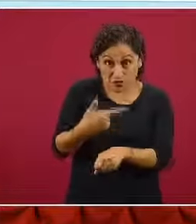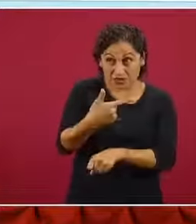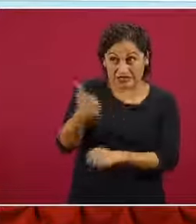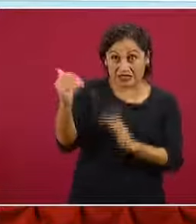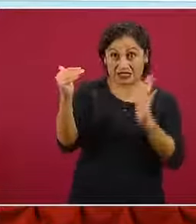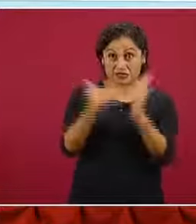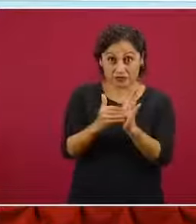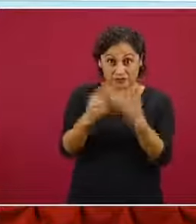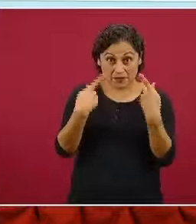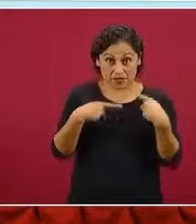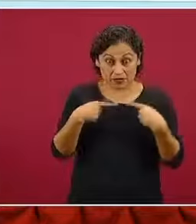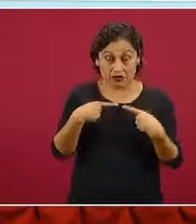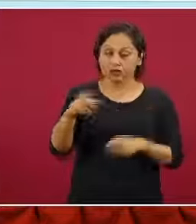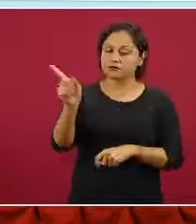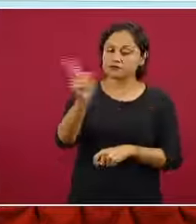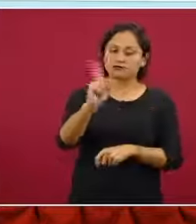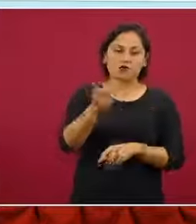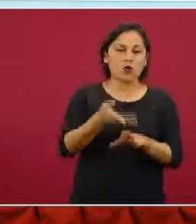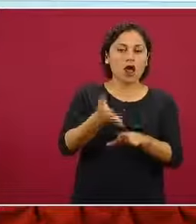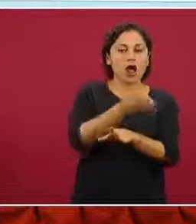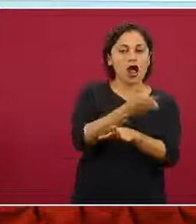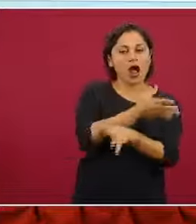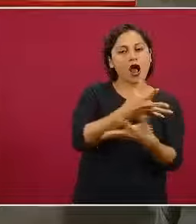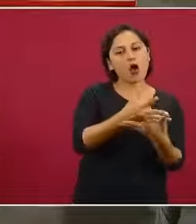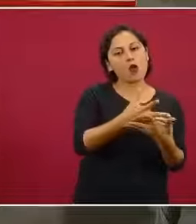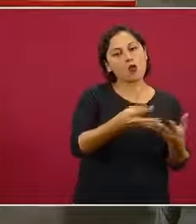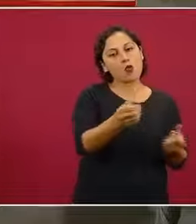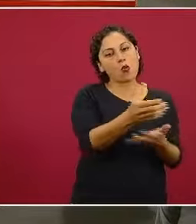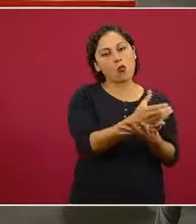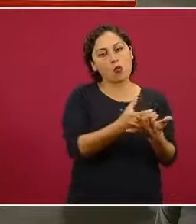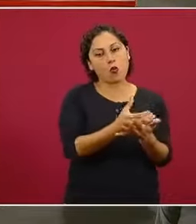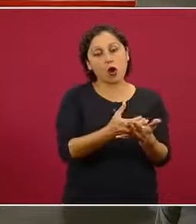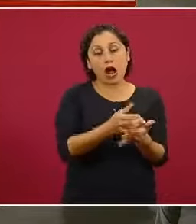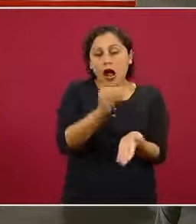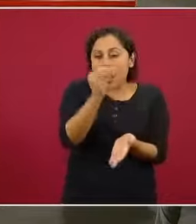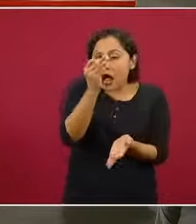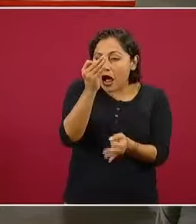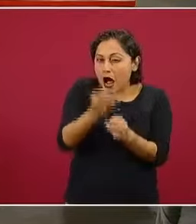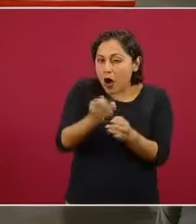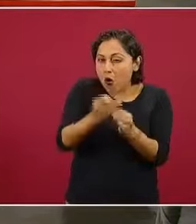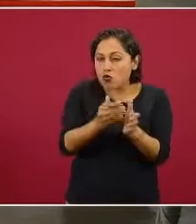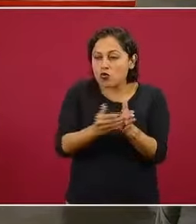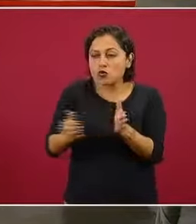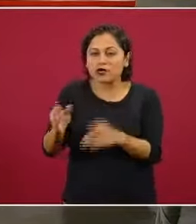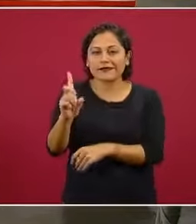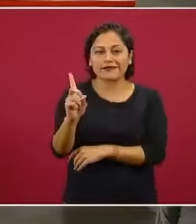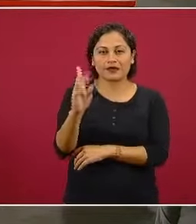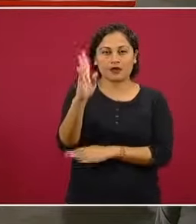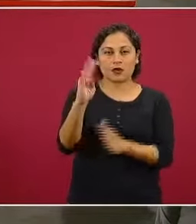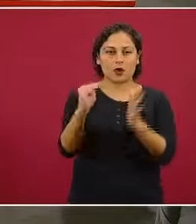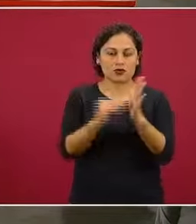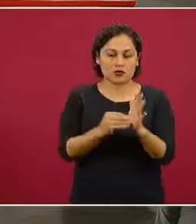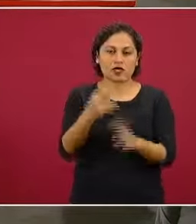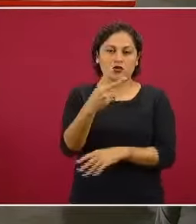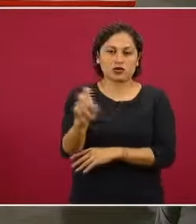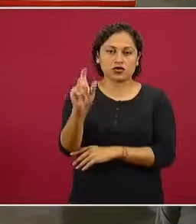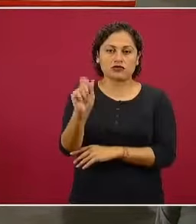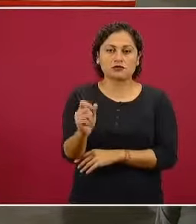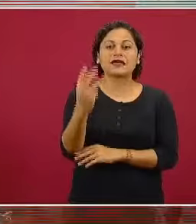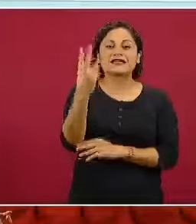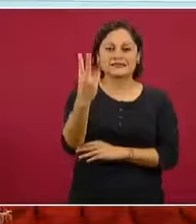estimados, 750,000 casos estimados, sino que solamente están activos los 34,223 que han